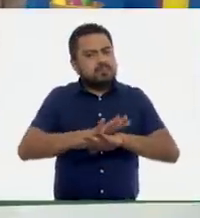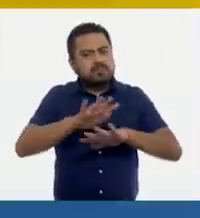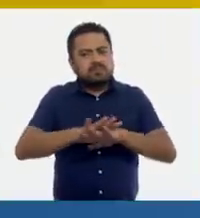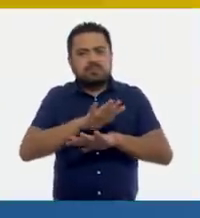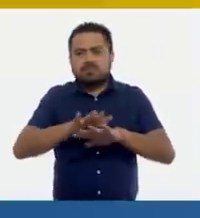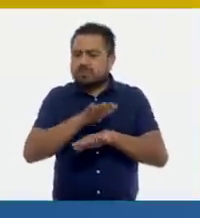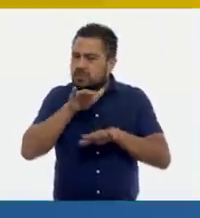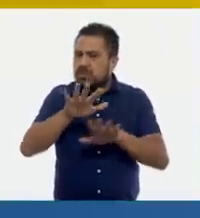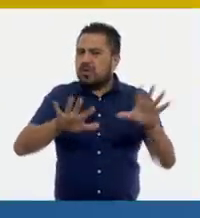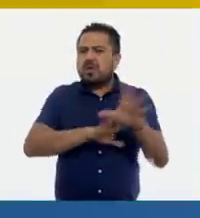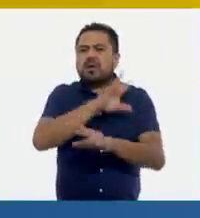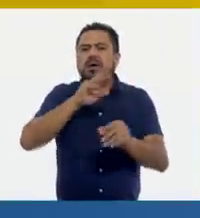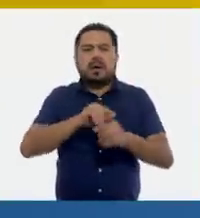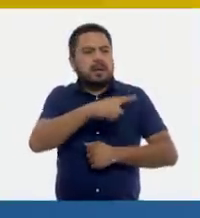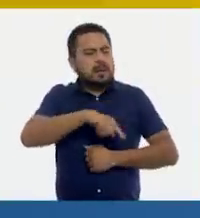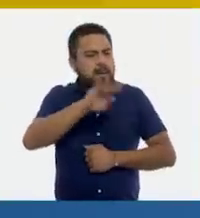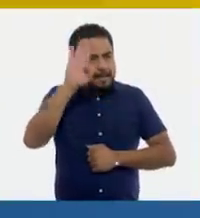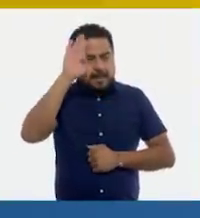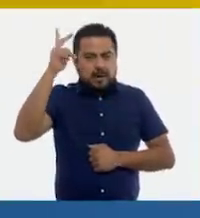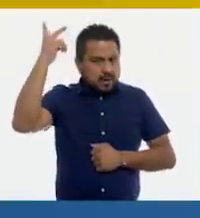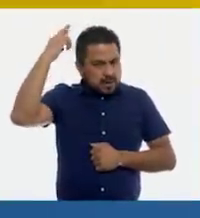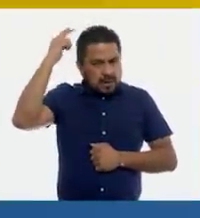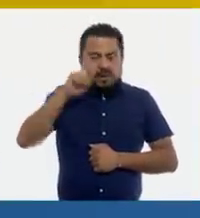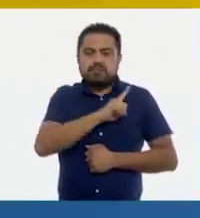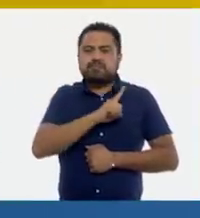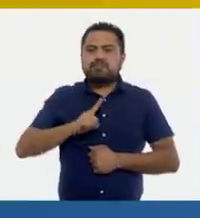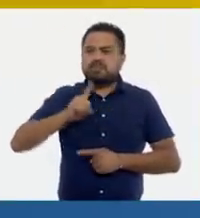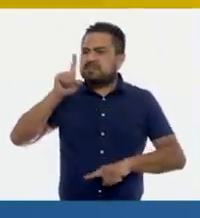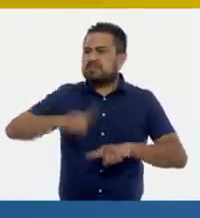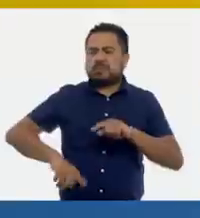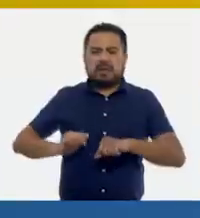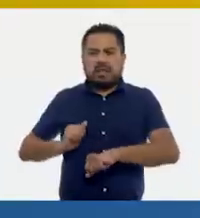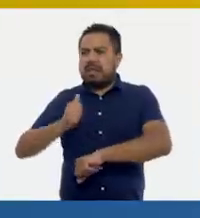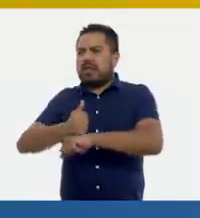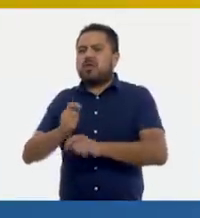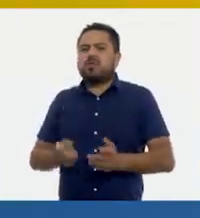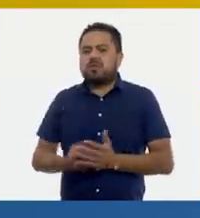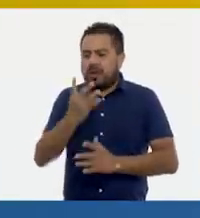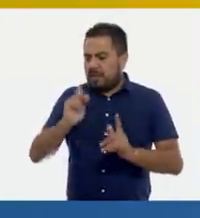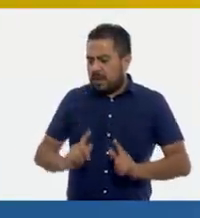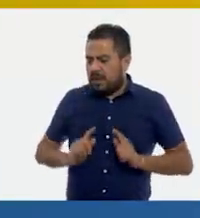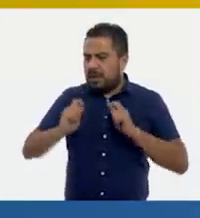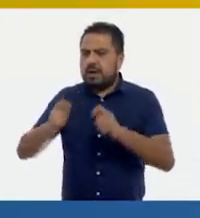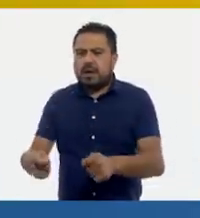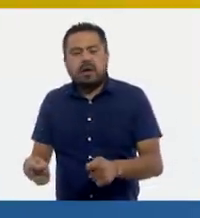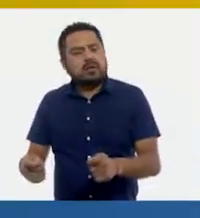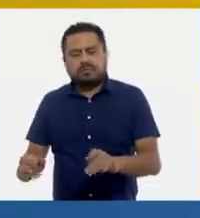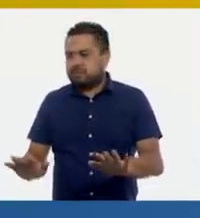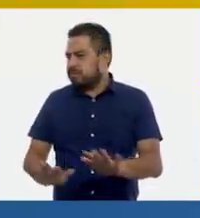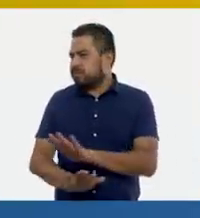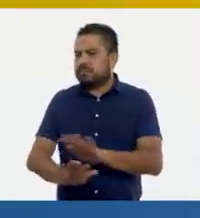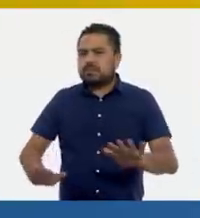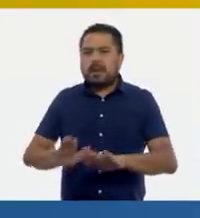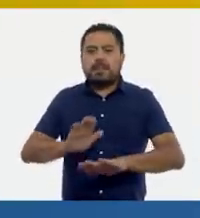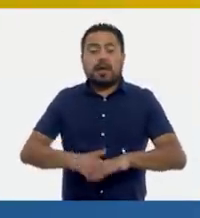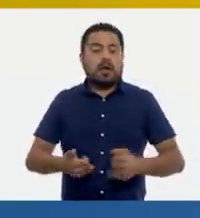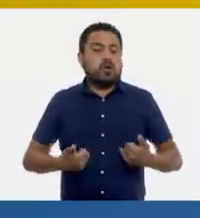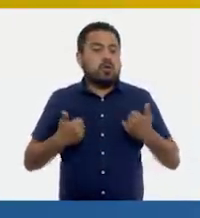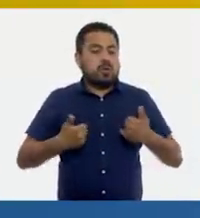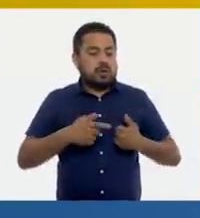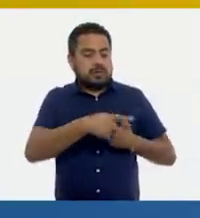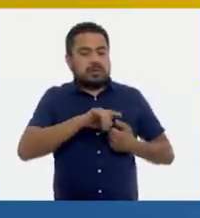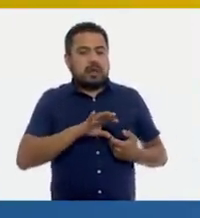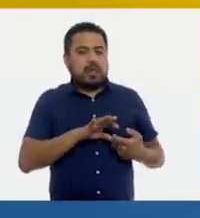Y sobre todo, pensaban que Porfirio Díaz debía dejar el poder en manos de una nueva generación, por supuesto, más joven a la que